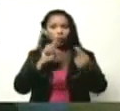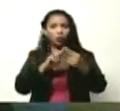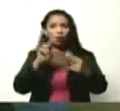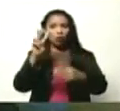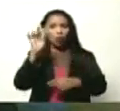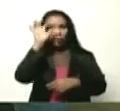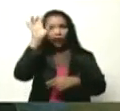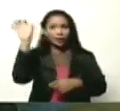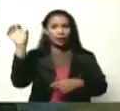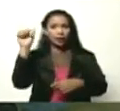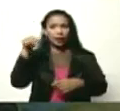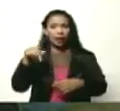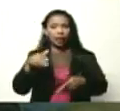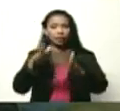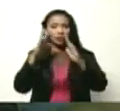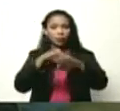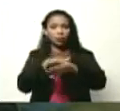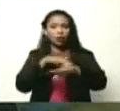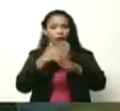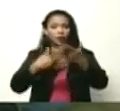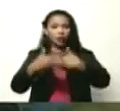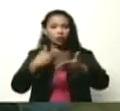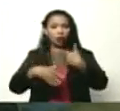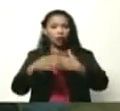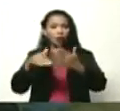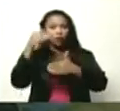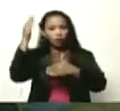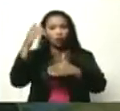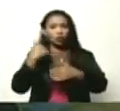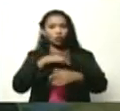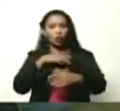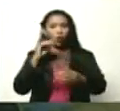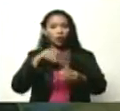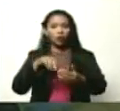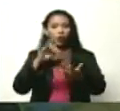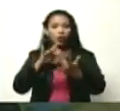binacional desde la sede del Ministerio de Relaciones Exteriores. Nosotros regresamos el pase al estudio. Adelante.